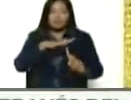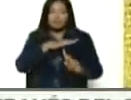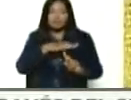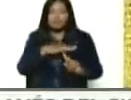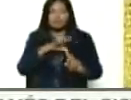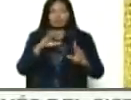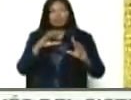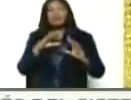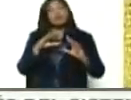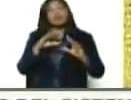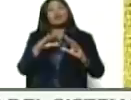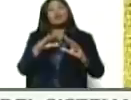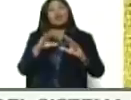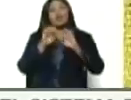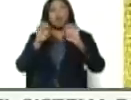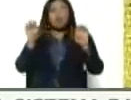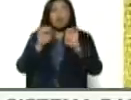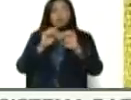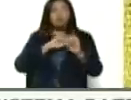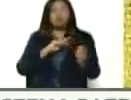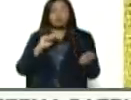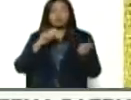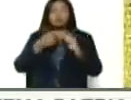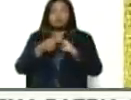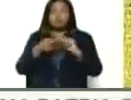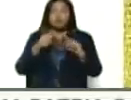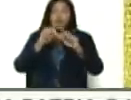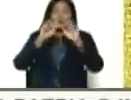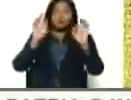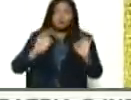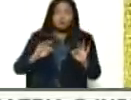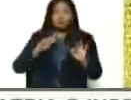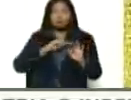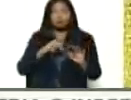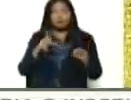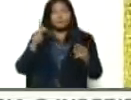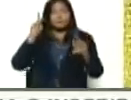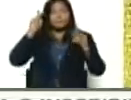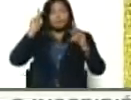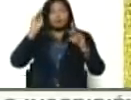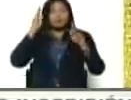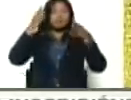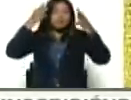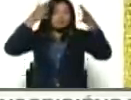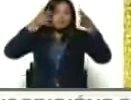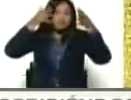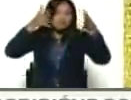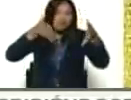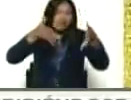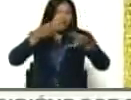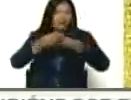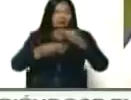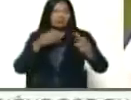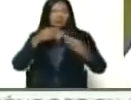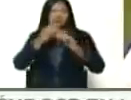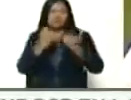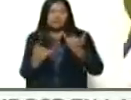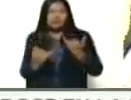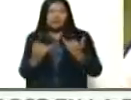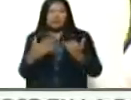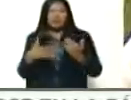educativo nosotros tenemos que transformarnos en seres pedagógicos en seres educativos para poder llegar a la finalidad